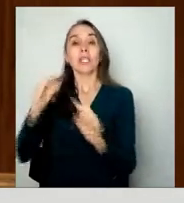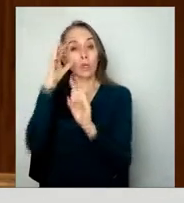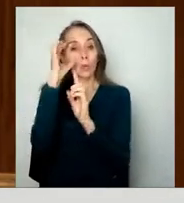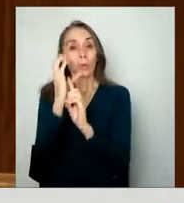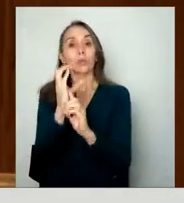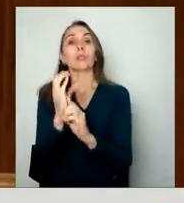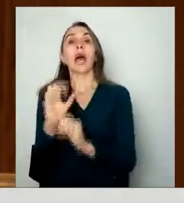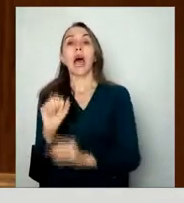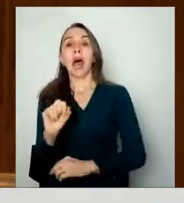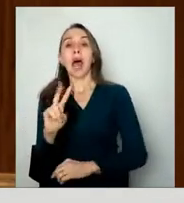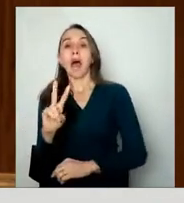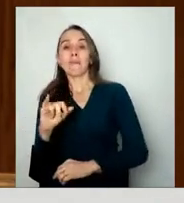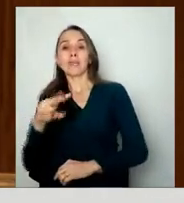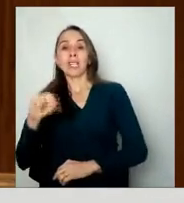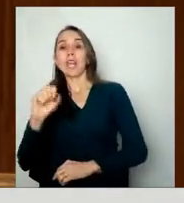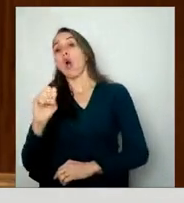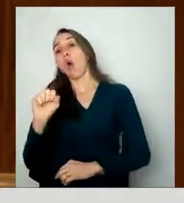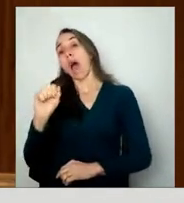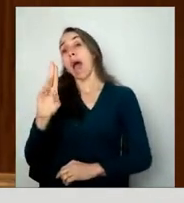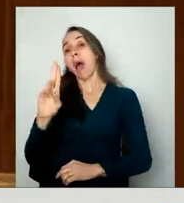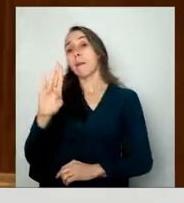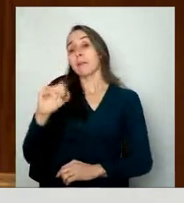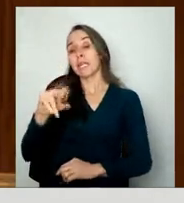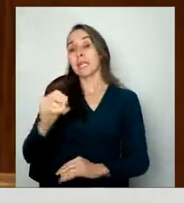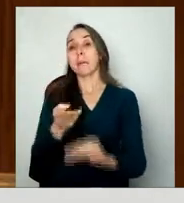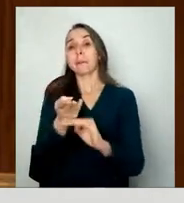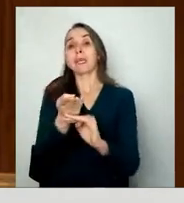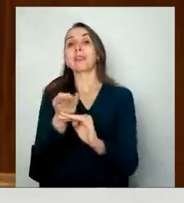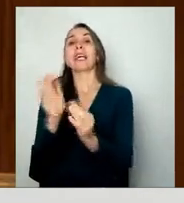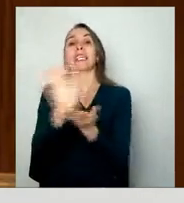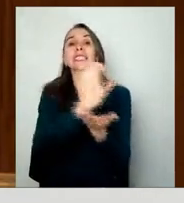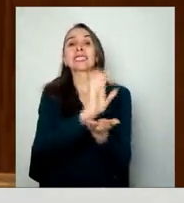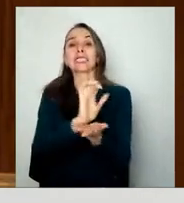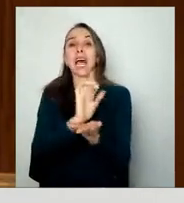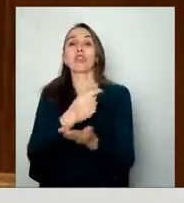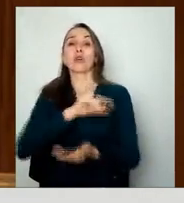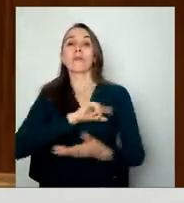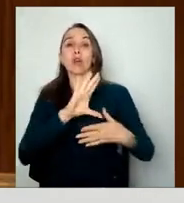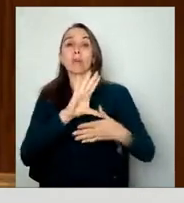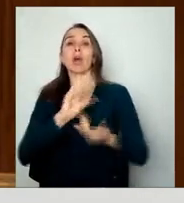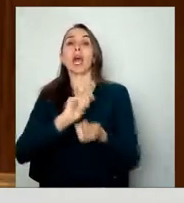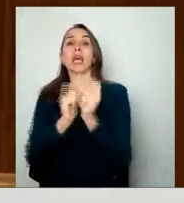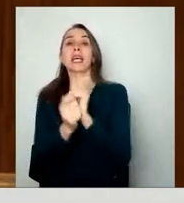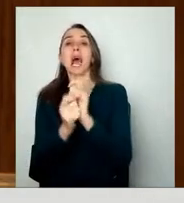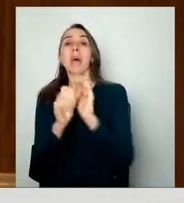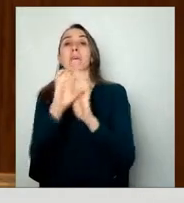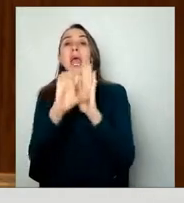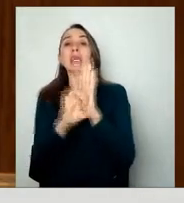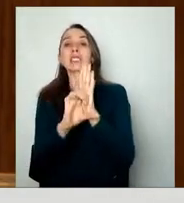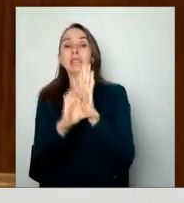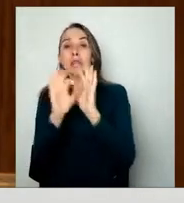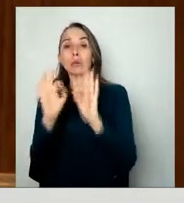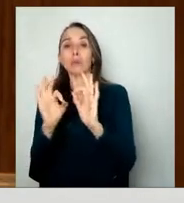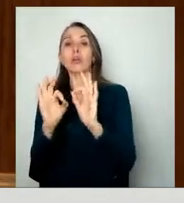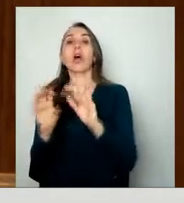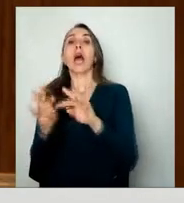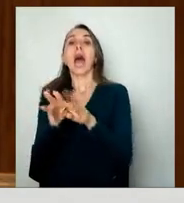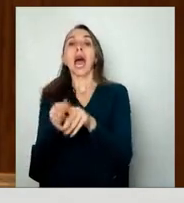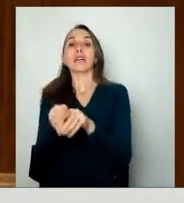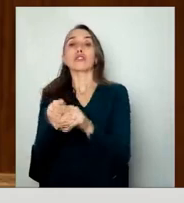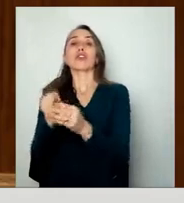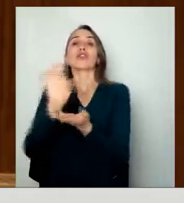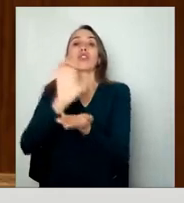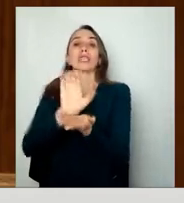iberoamericanos la modificación de su estatuto jurídico para establecerse como una asociación de Estados iberoamericanos para el desarrollo